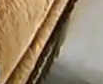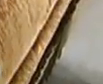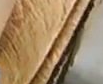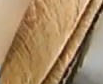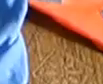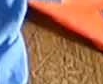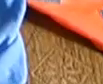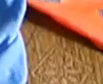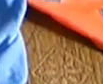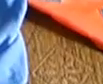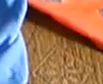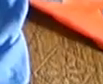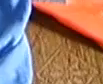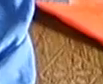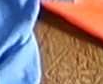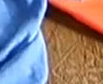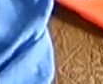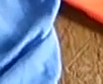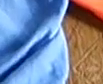caso